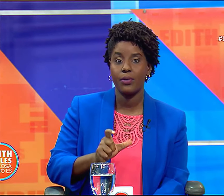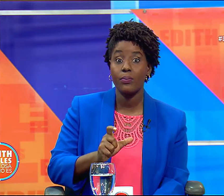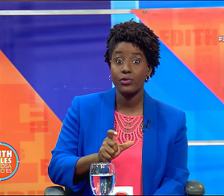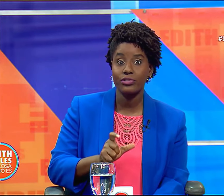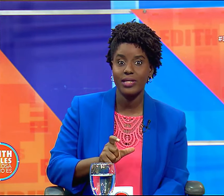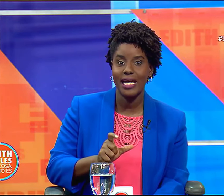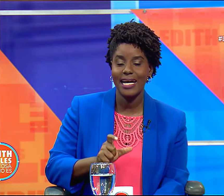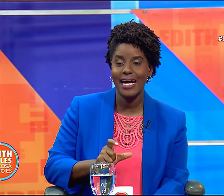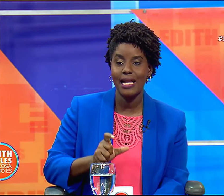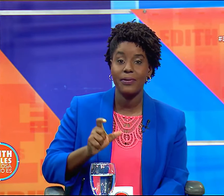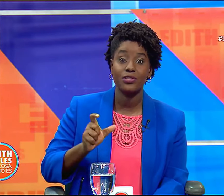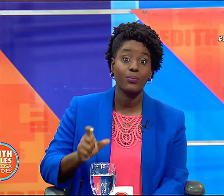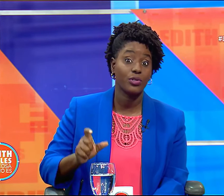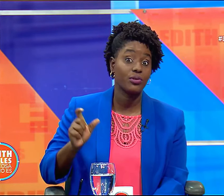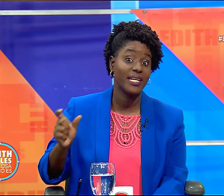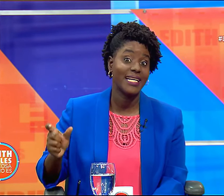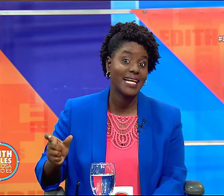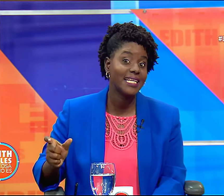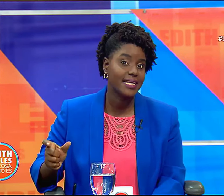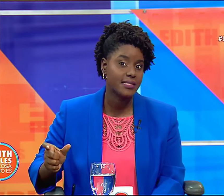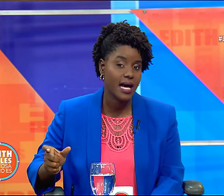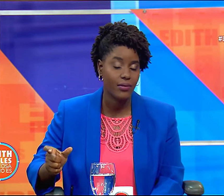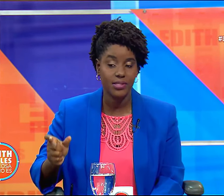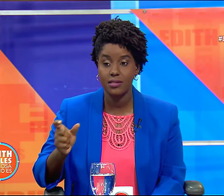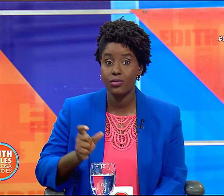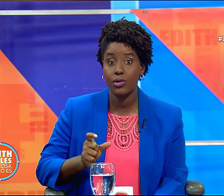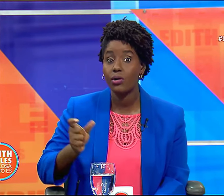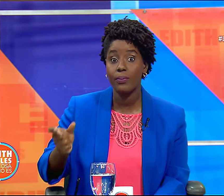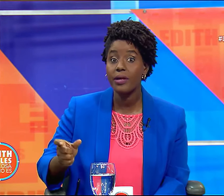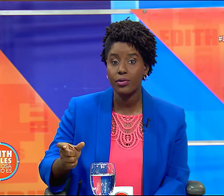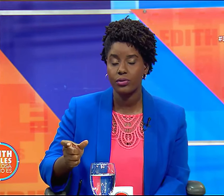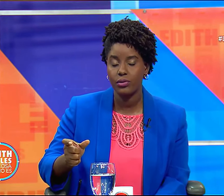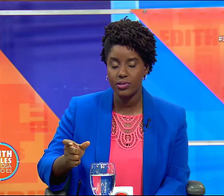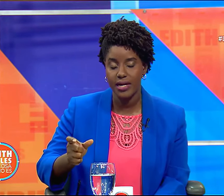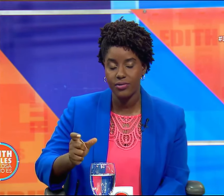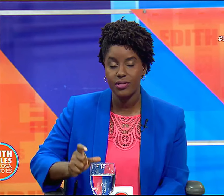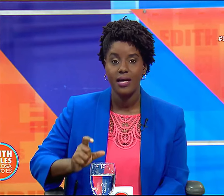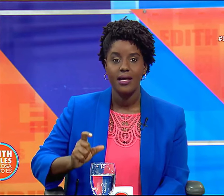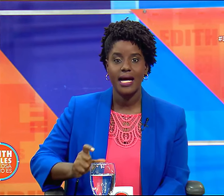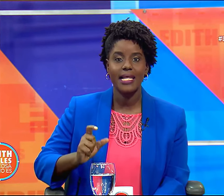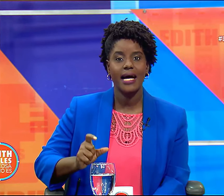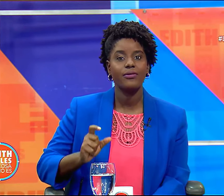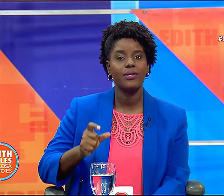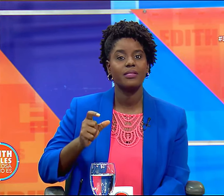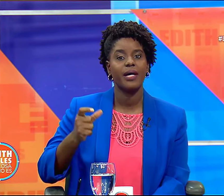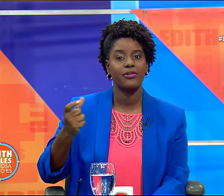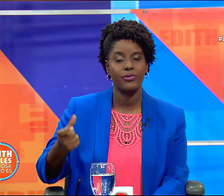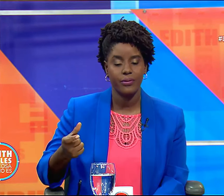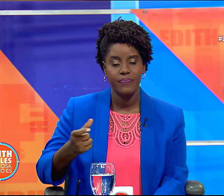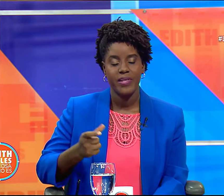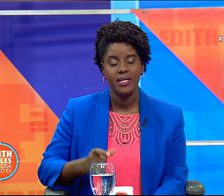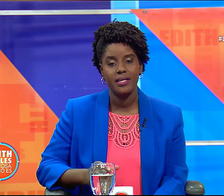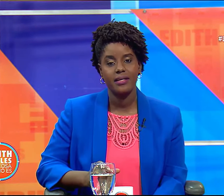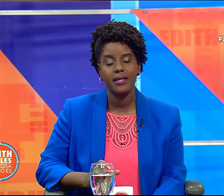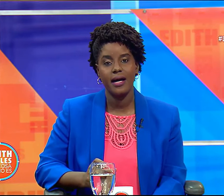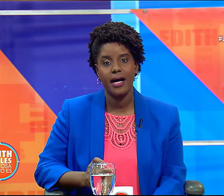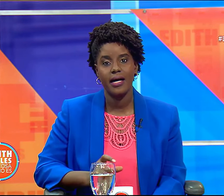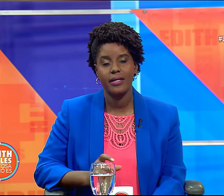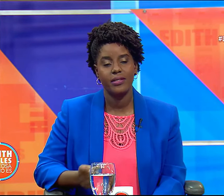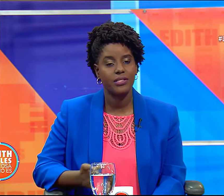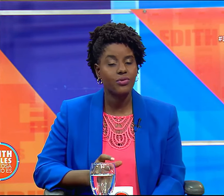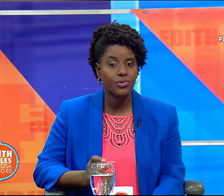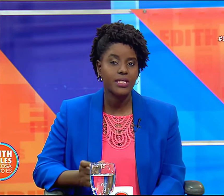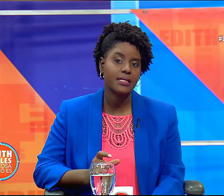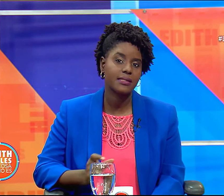es proporcional al presupuesto general del Estado, es decir, no es lo mismo todos los años, cada año es mayor. Y